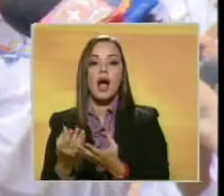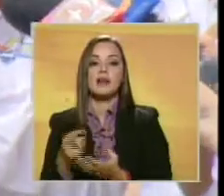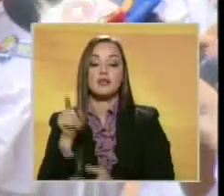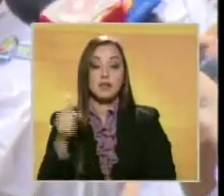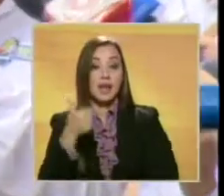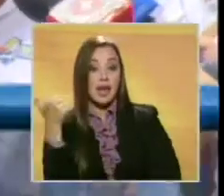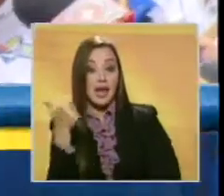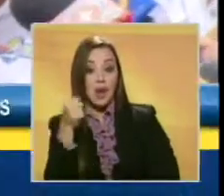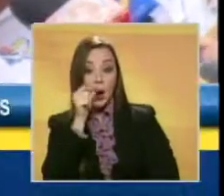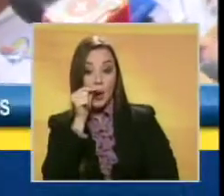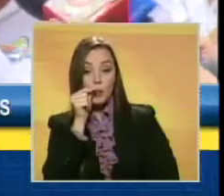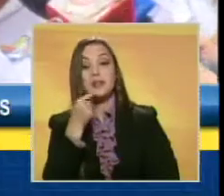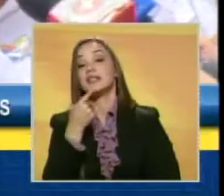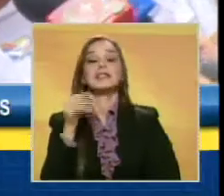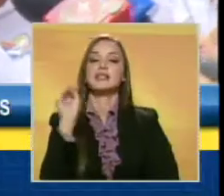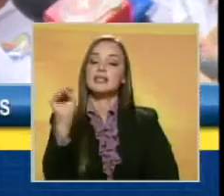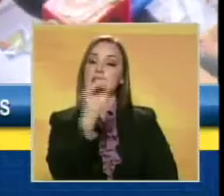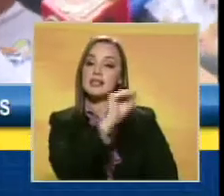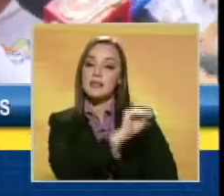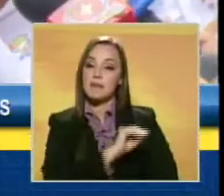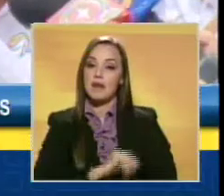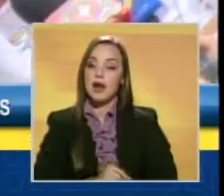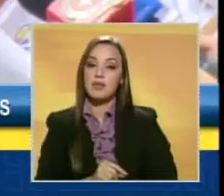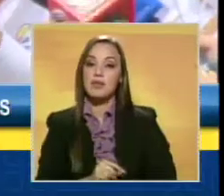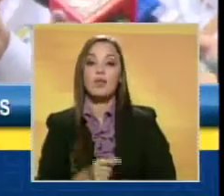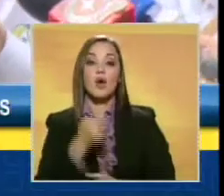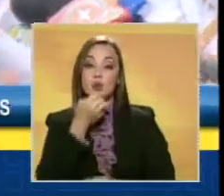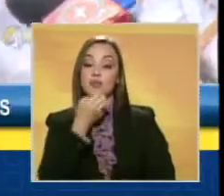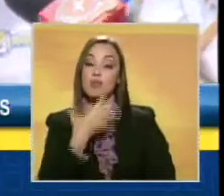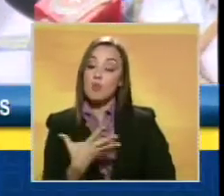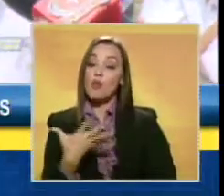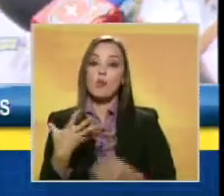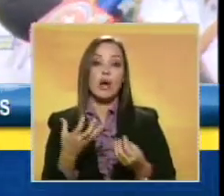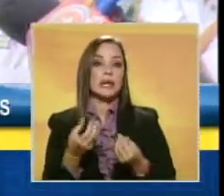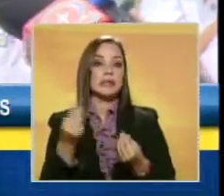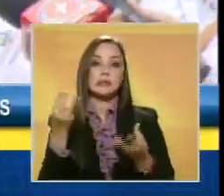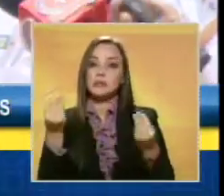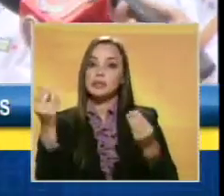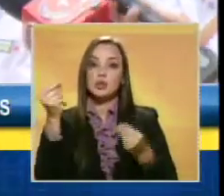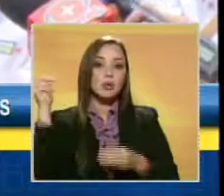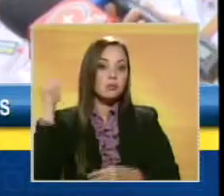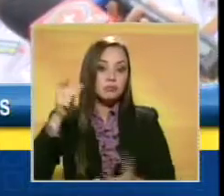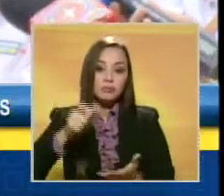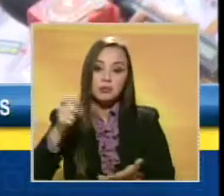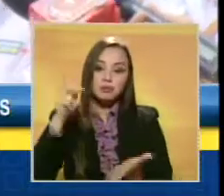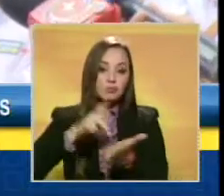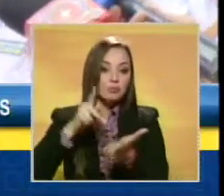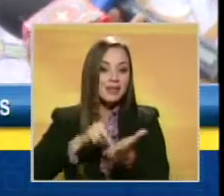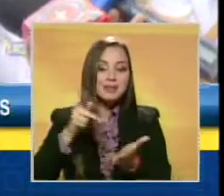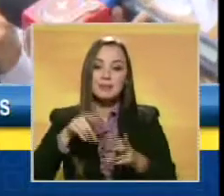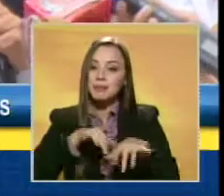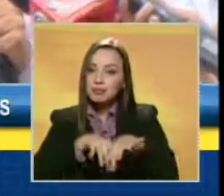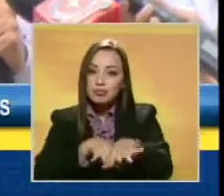el mandatario larense, la convocatoria de elecciones internas de la MUD tuvo una alta participación y recordó la importancia del